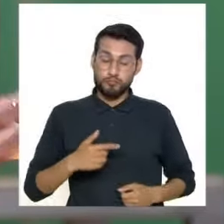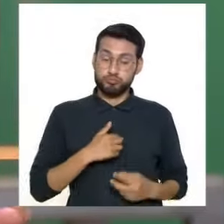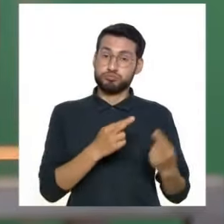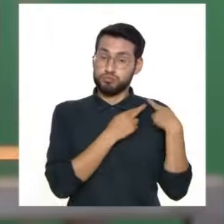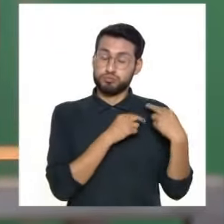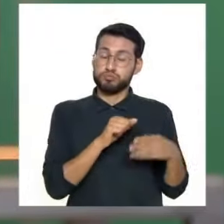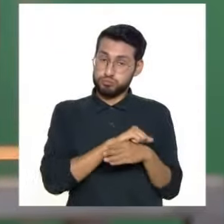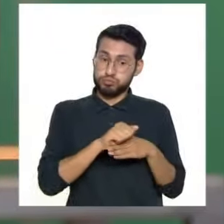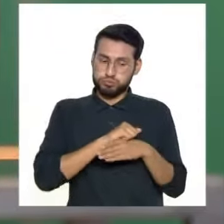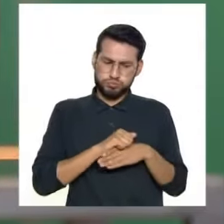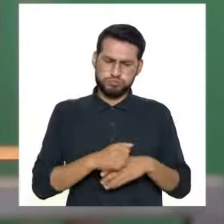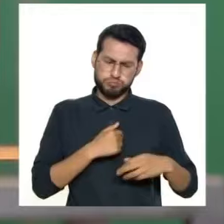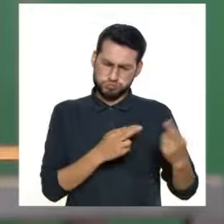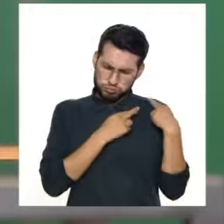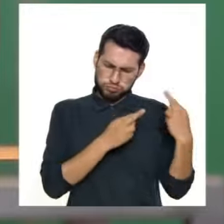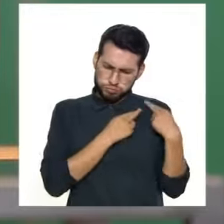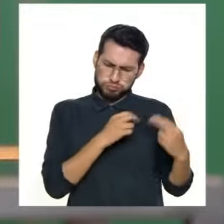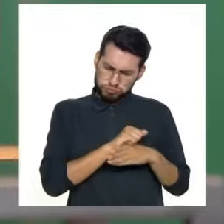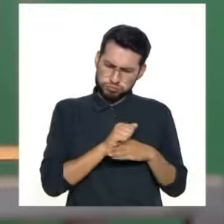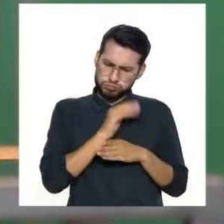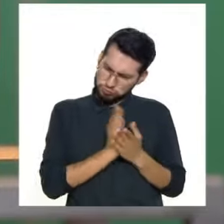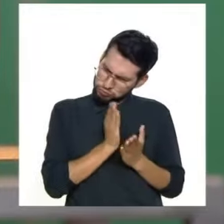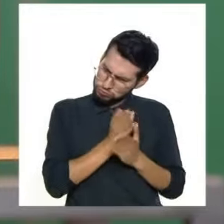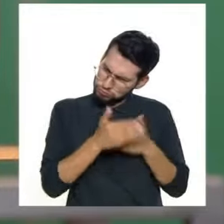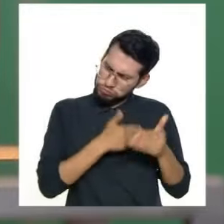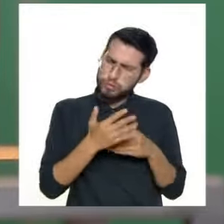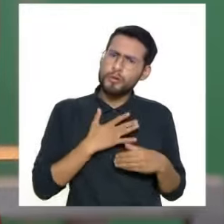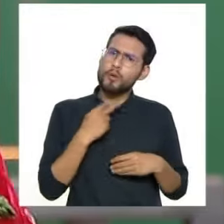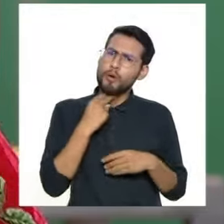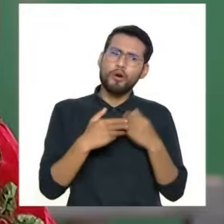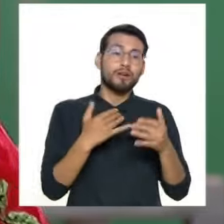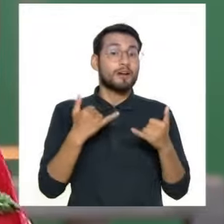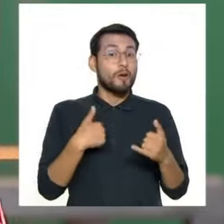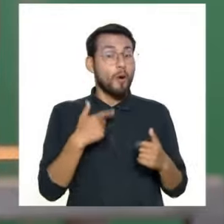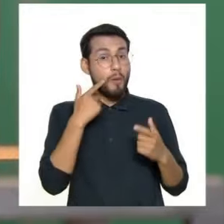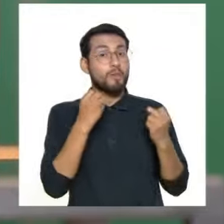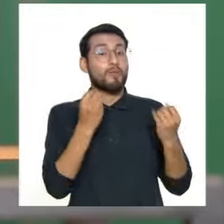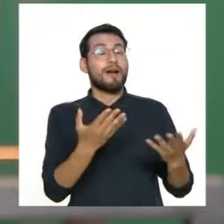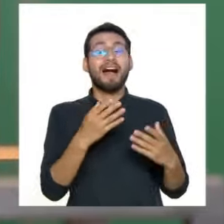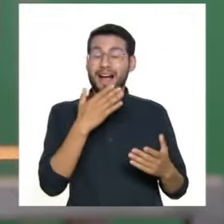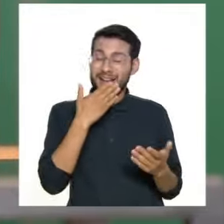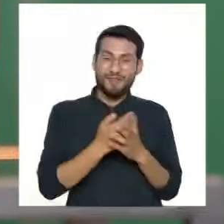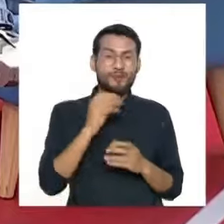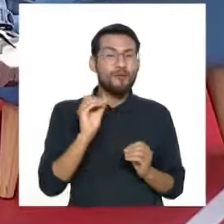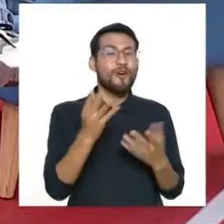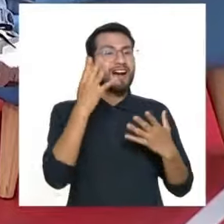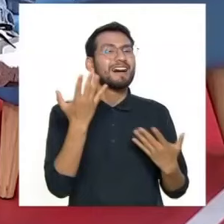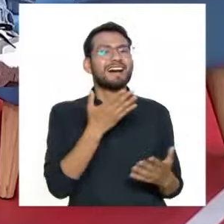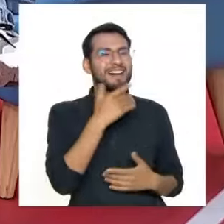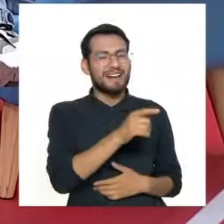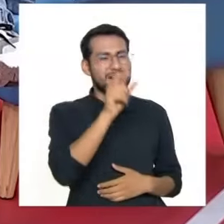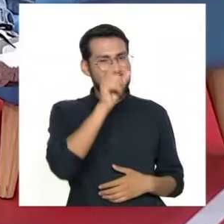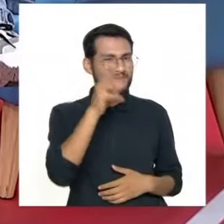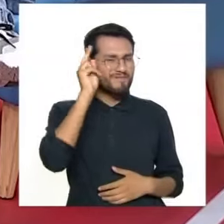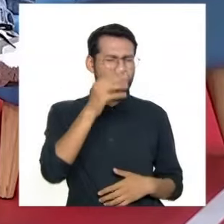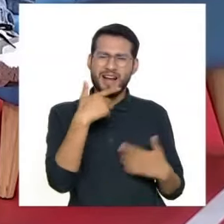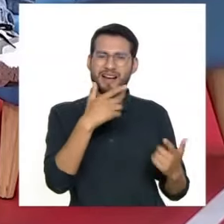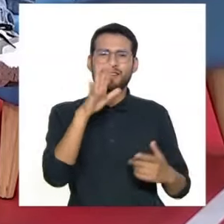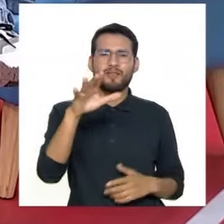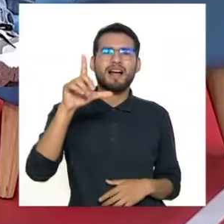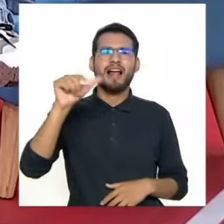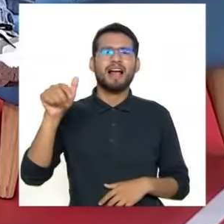tenido para poder No encaminar mi no tuve la suerte de encontrar un gran maestro fue cuando estuve en Los